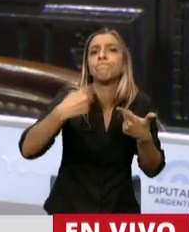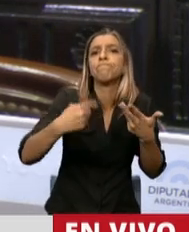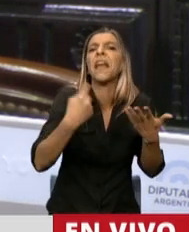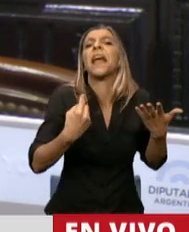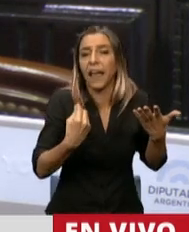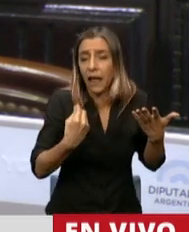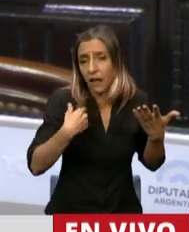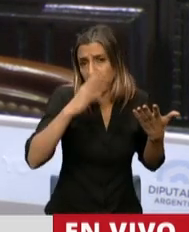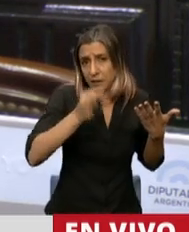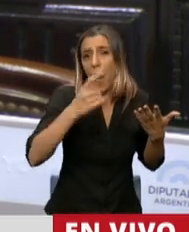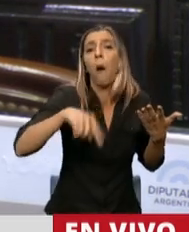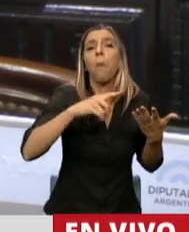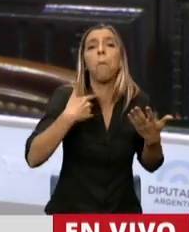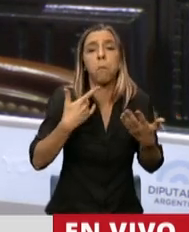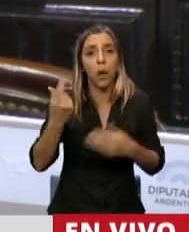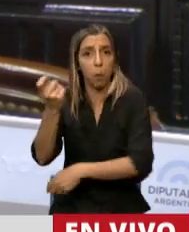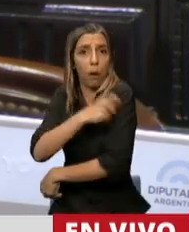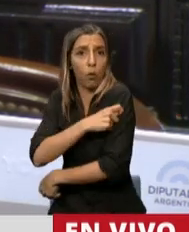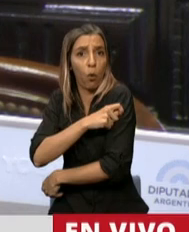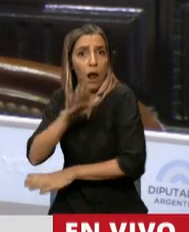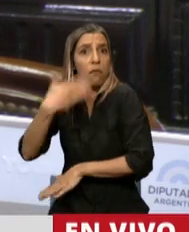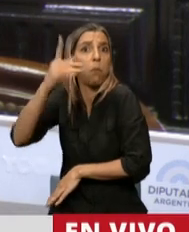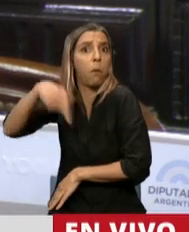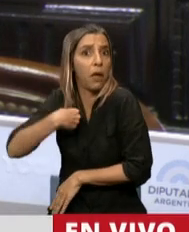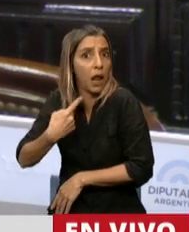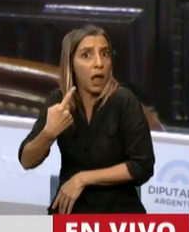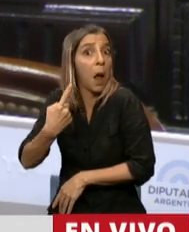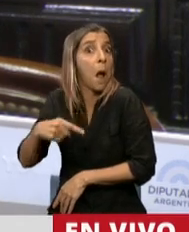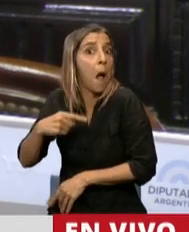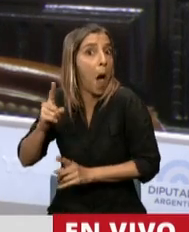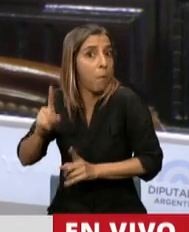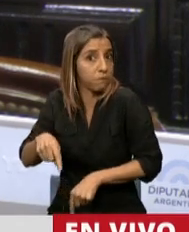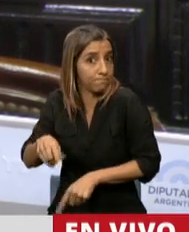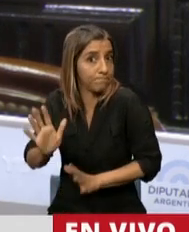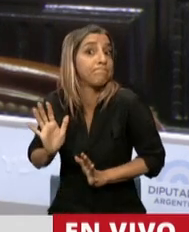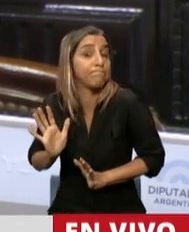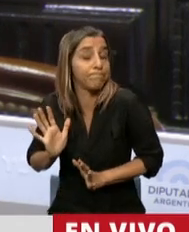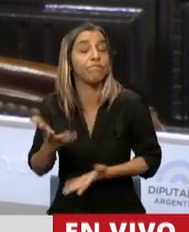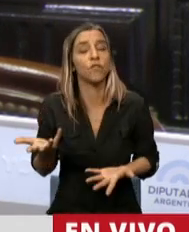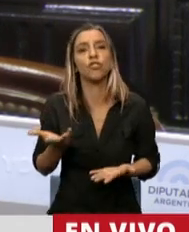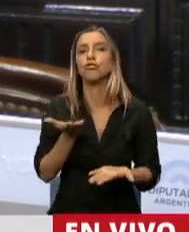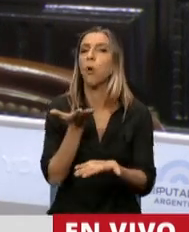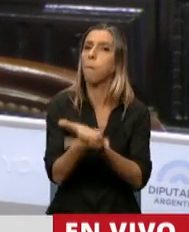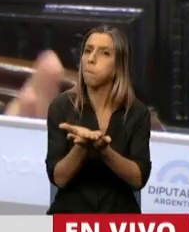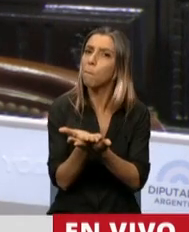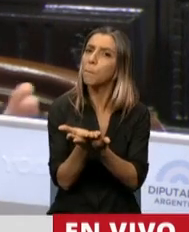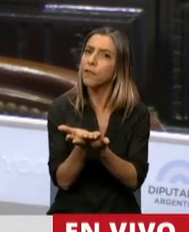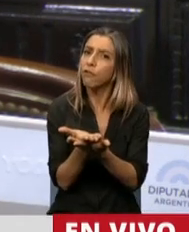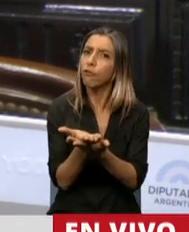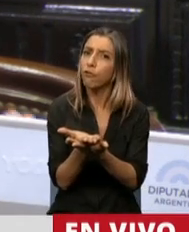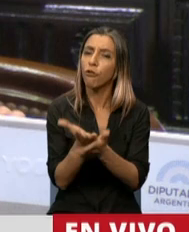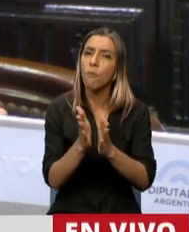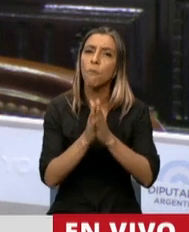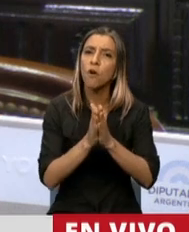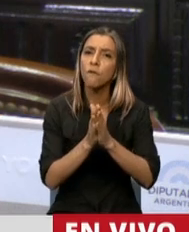reserva, para no ocuparle más tiempo, presidente, yo exhorto a los legisladores a que